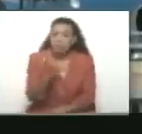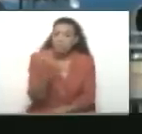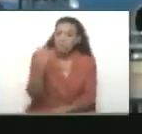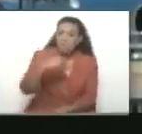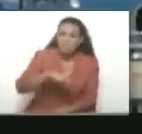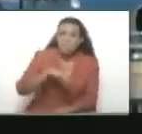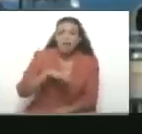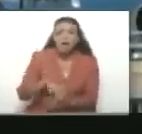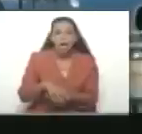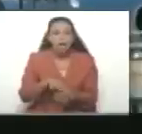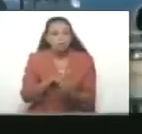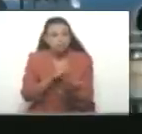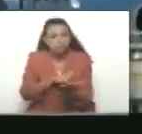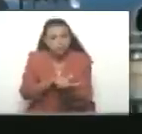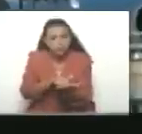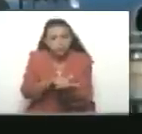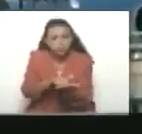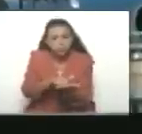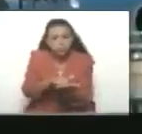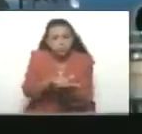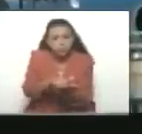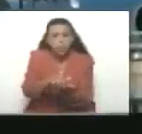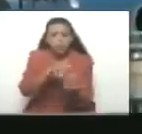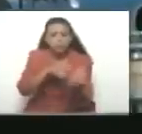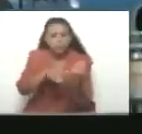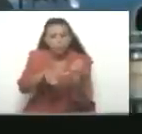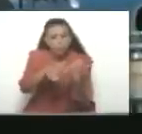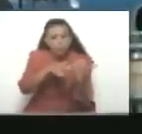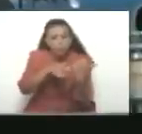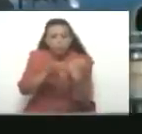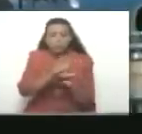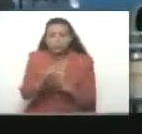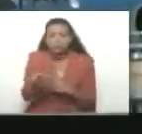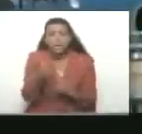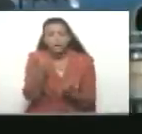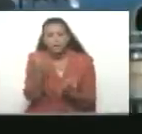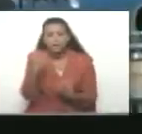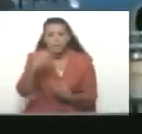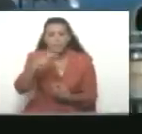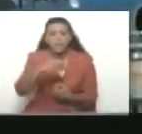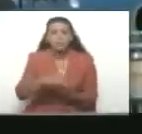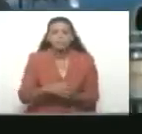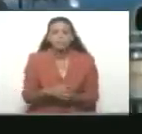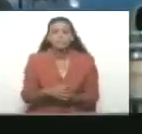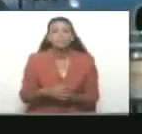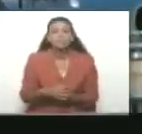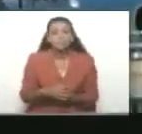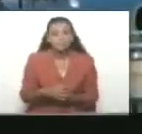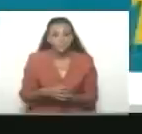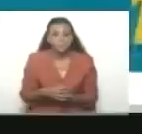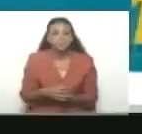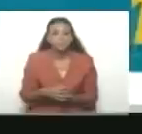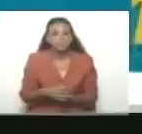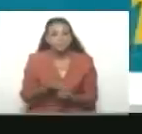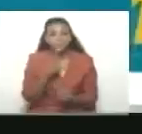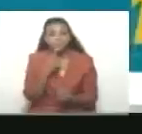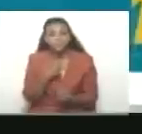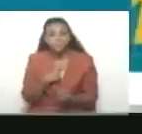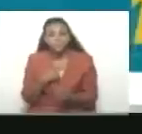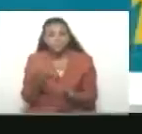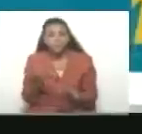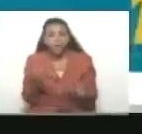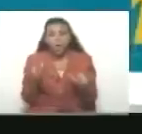Bernal con su maquinaria del ibt ha descalificado y bueno Ahí estamos Seguimos avanzando con el asfaltado presidente bueno por ahí me dicen que